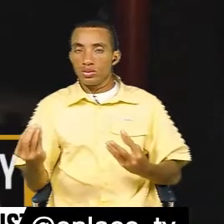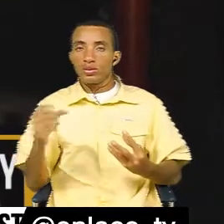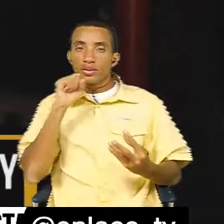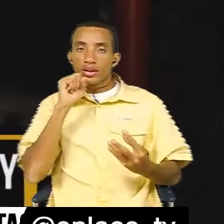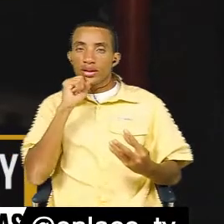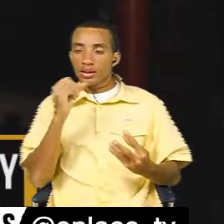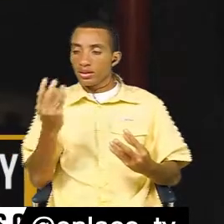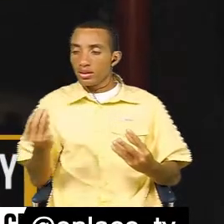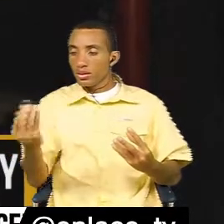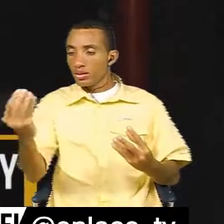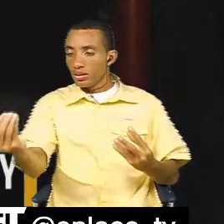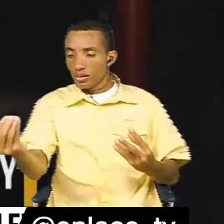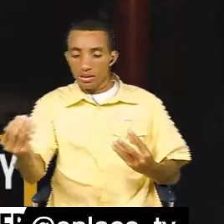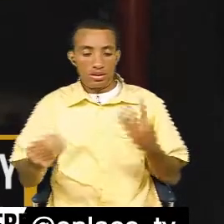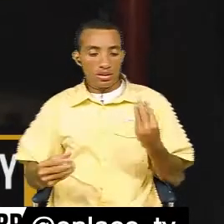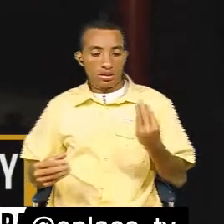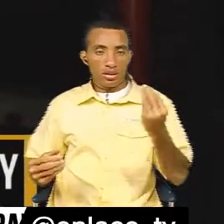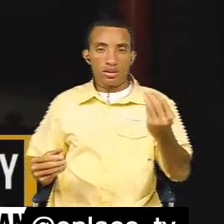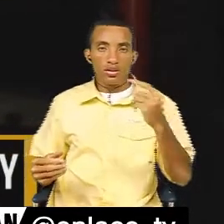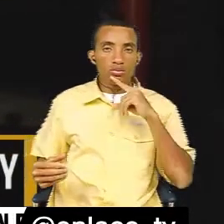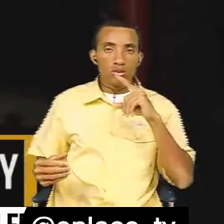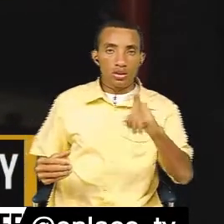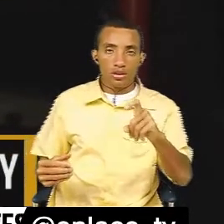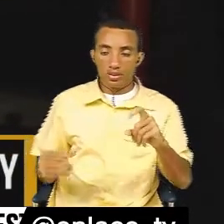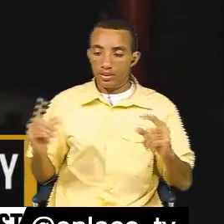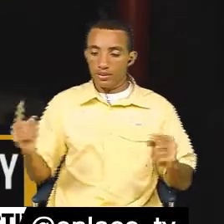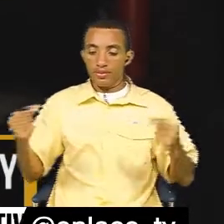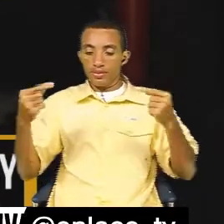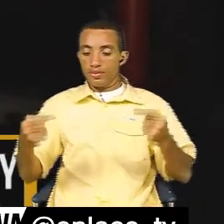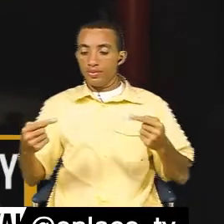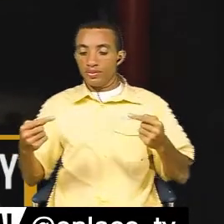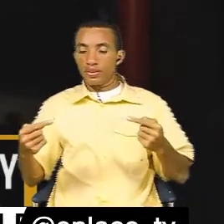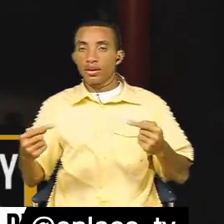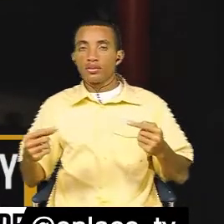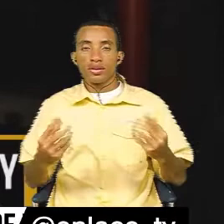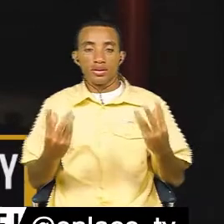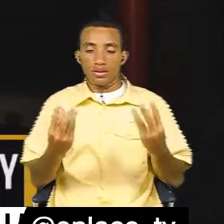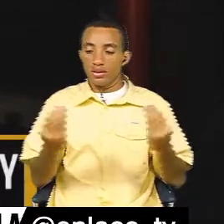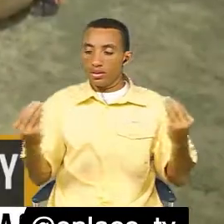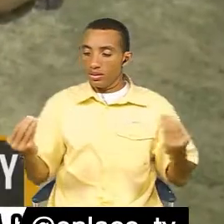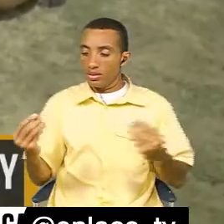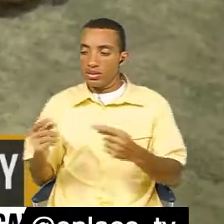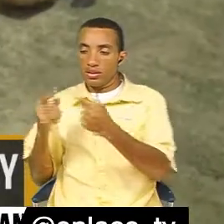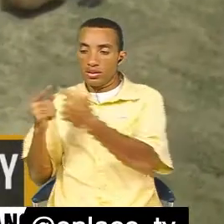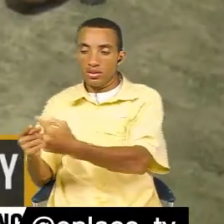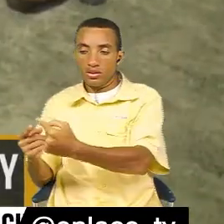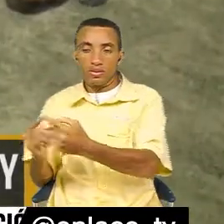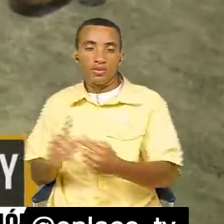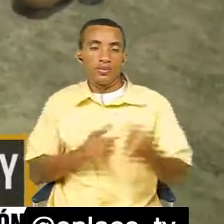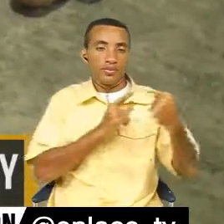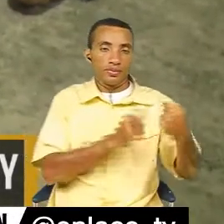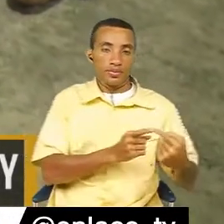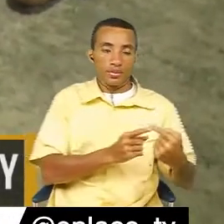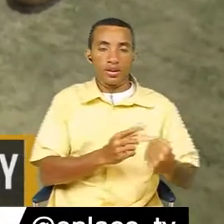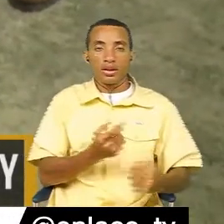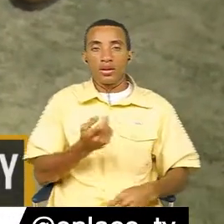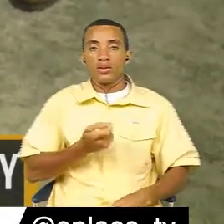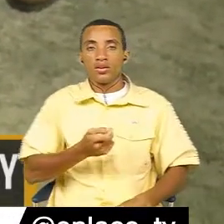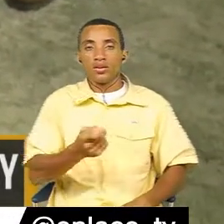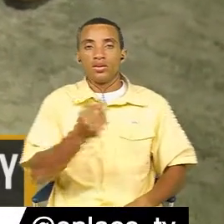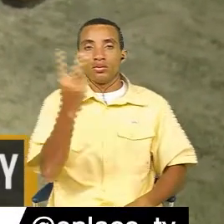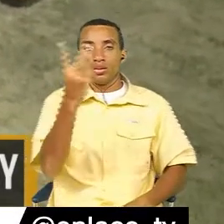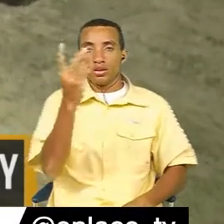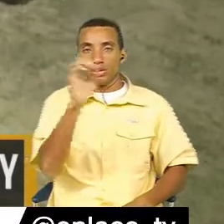primera fecha va a ser la fecha local, es decir, los 2 de Barranca se enfrentan, los 2 de Bucaramanga se enfrentan. Esto va a ser el 14 de noviembre, es viernes, octubre es